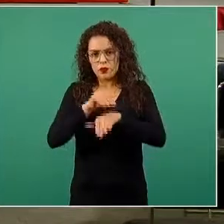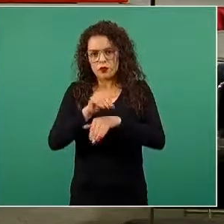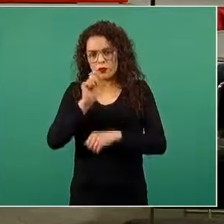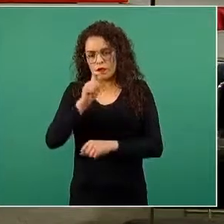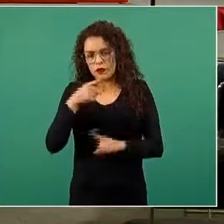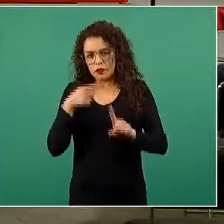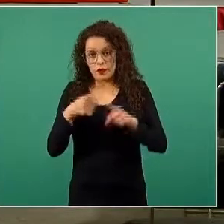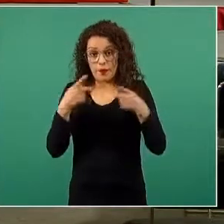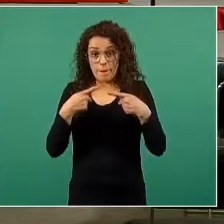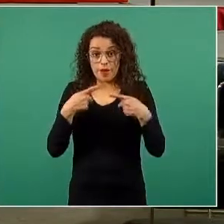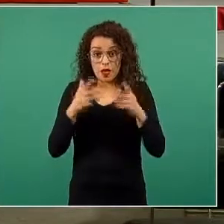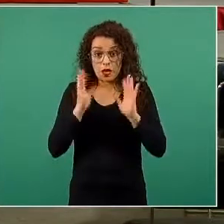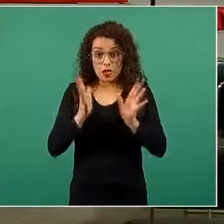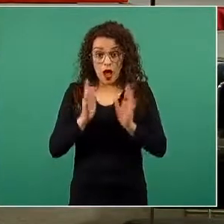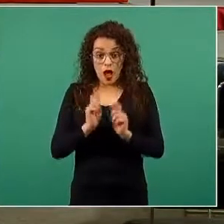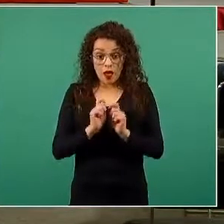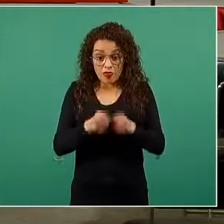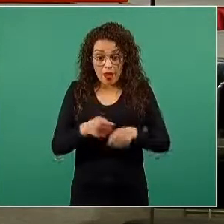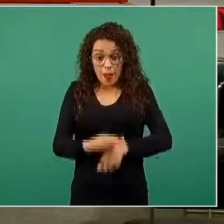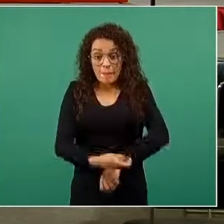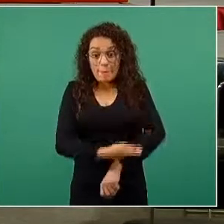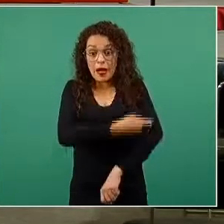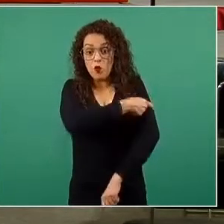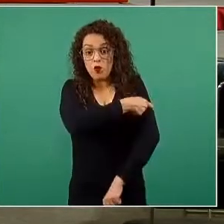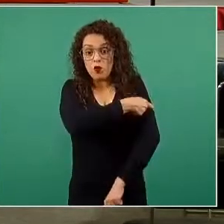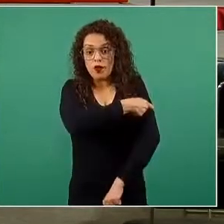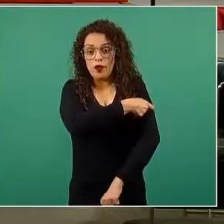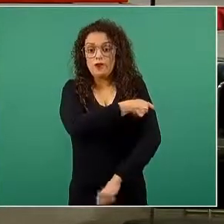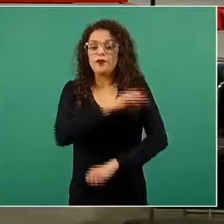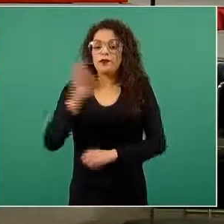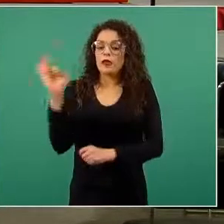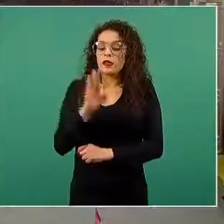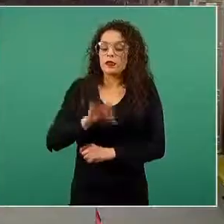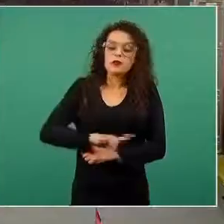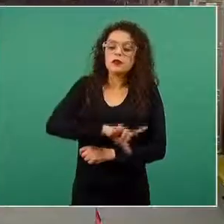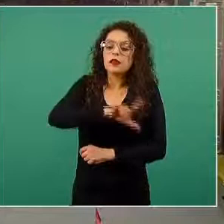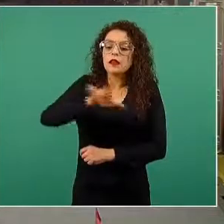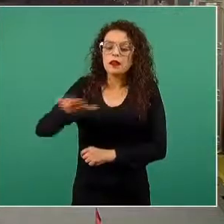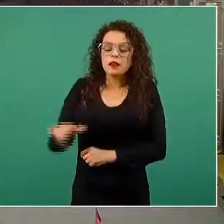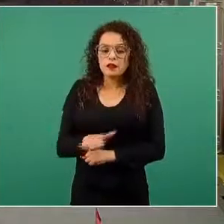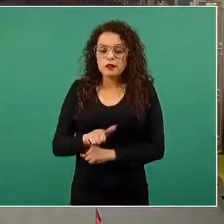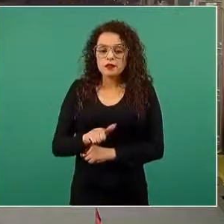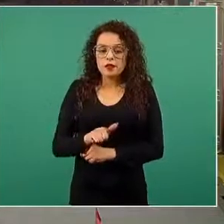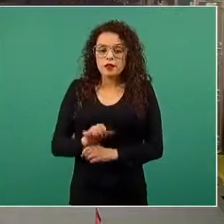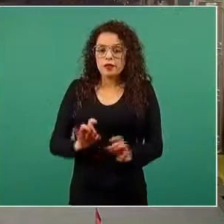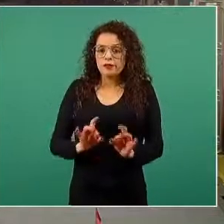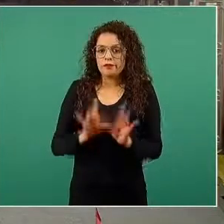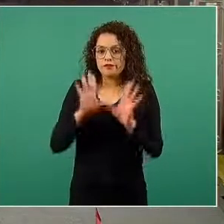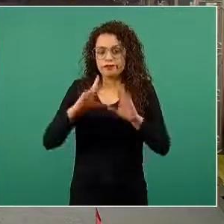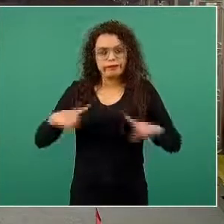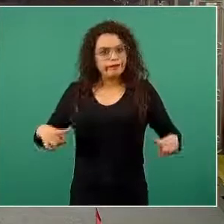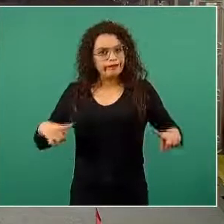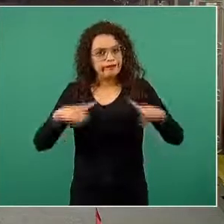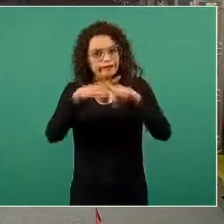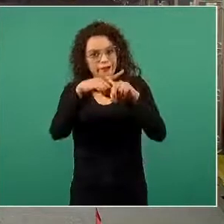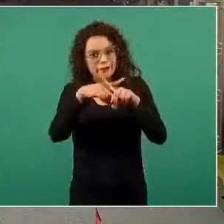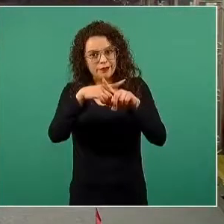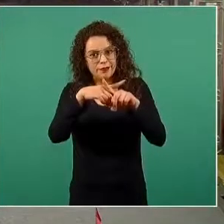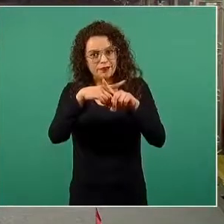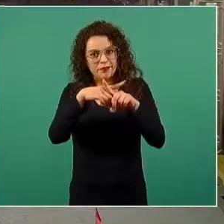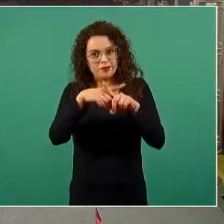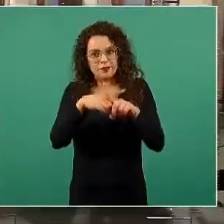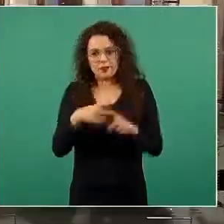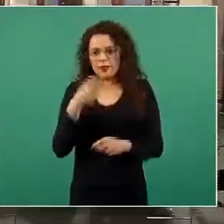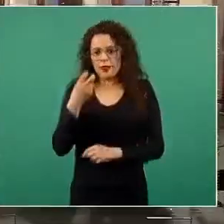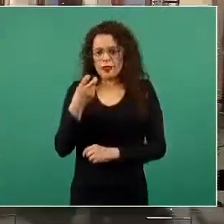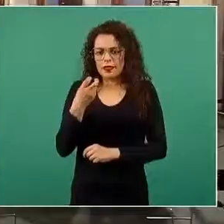personas ya vacunadas y los casos que se lleguen a presentar, casos adversos, eventos adversos.